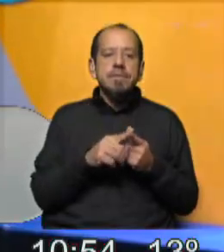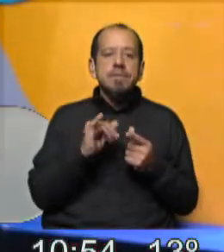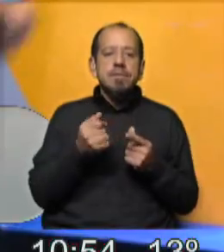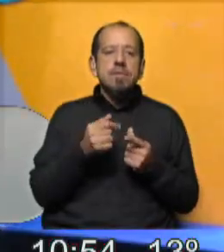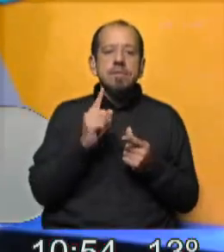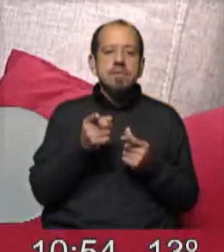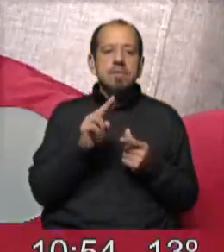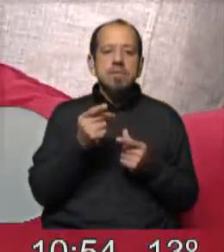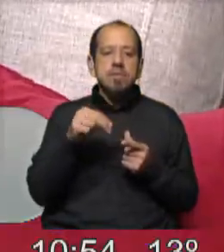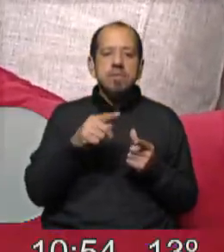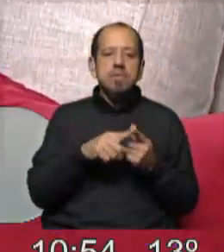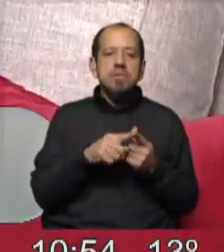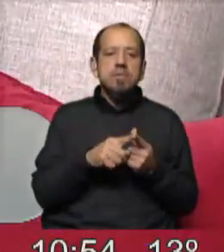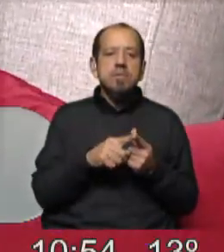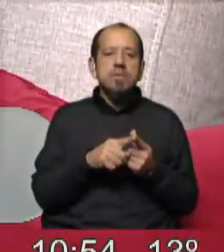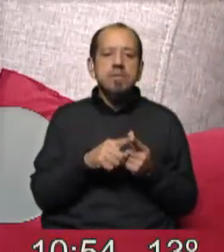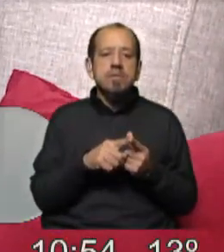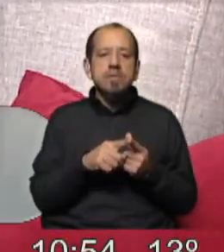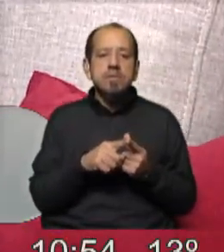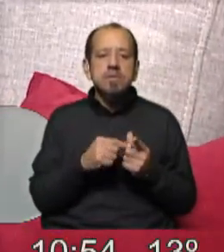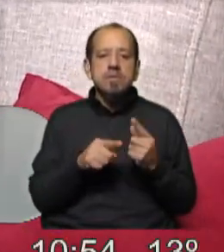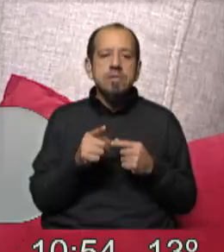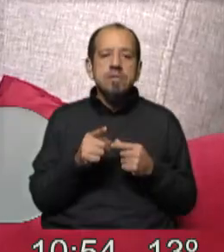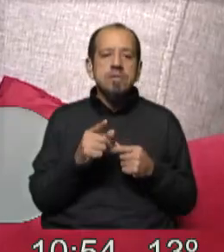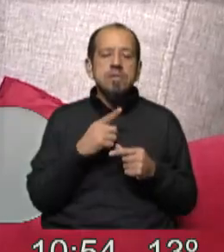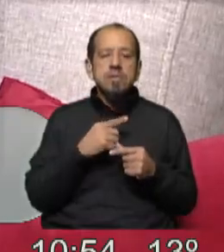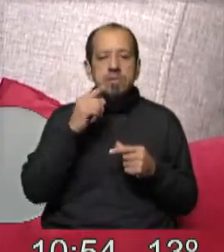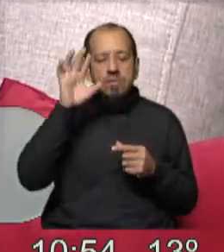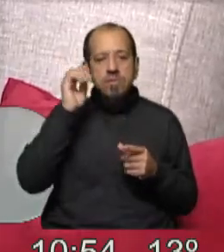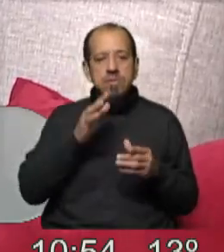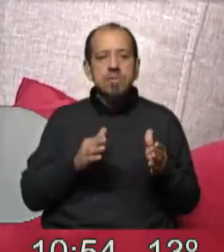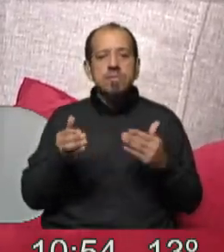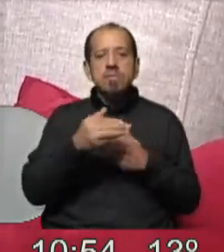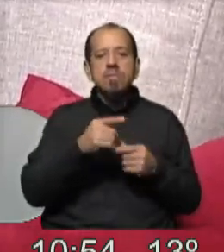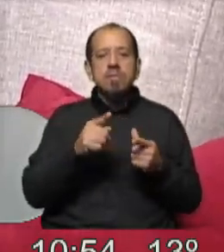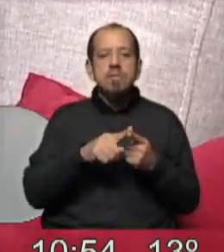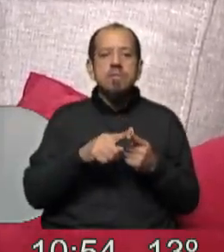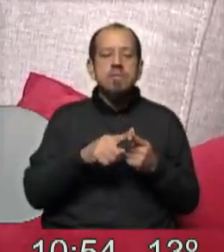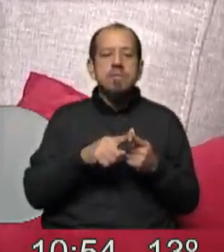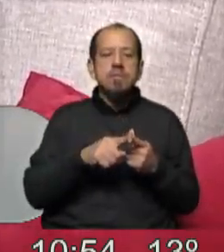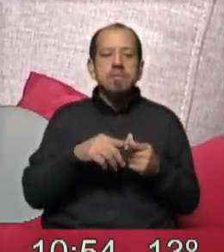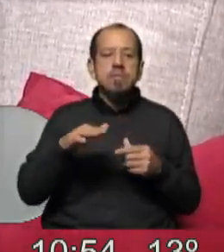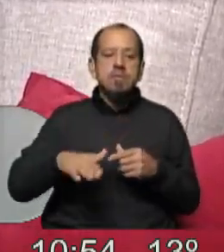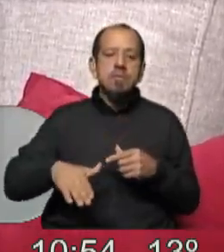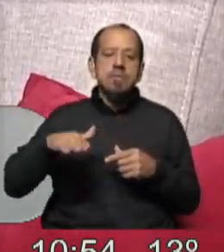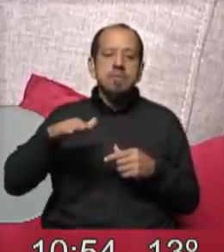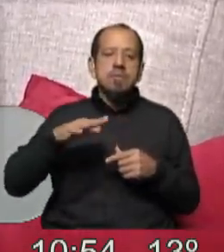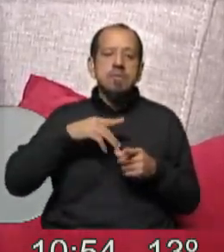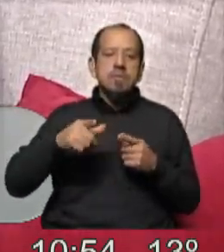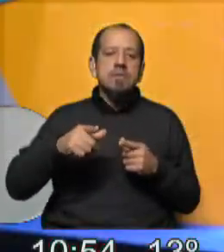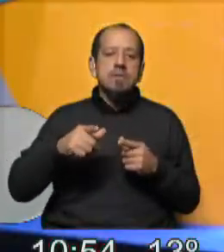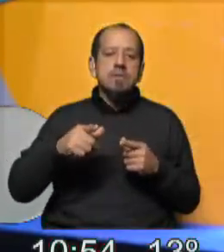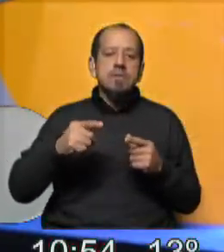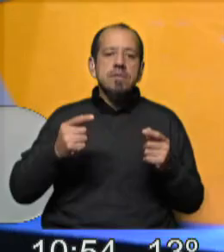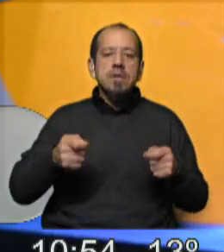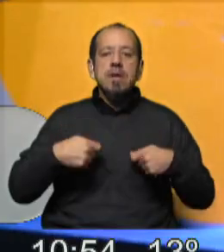con paredes de piedra, es espectacular. Antes, yo vivía a la vuelta de ahí, me acuerdo mi infancia, ahí era... ¿viste? Un almacén y